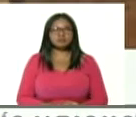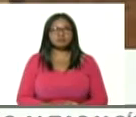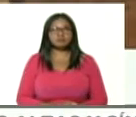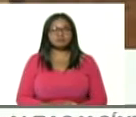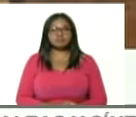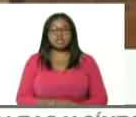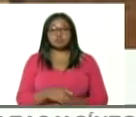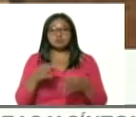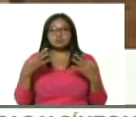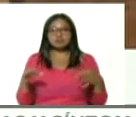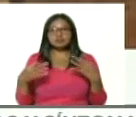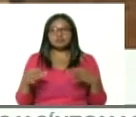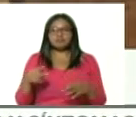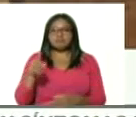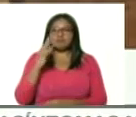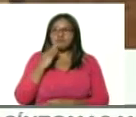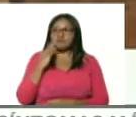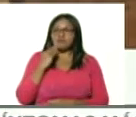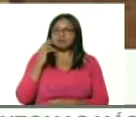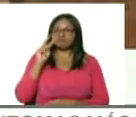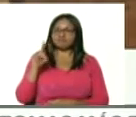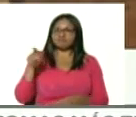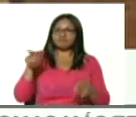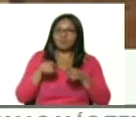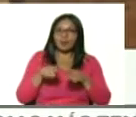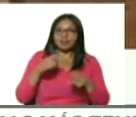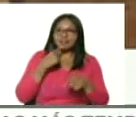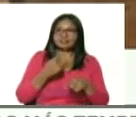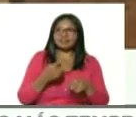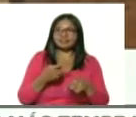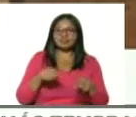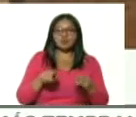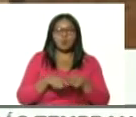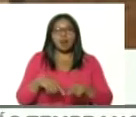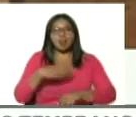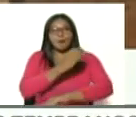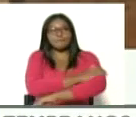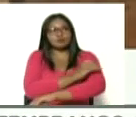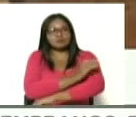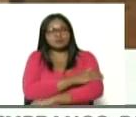Muy sencillo, las estupideces que dice la derecha. Son estupideces.